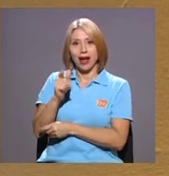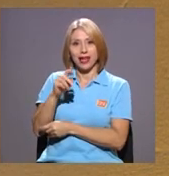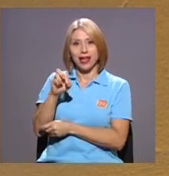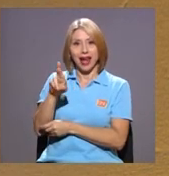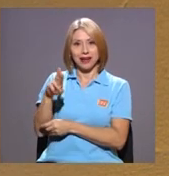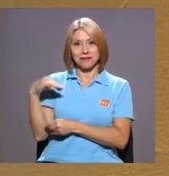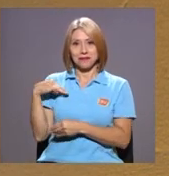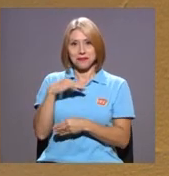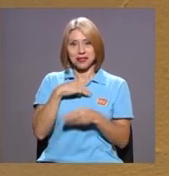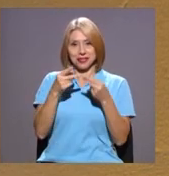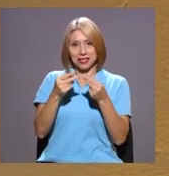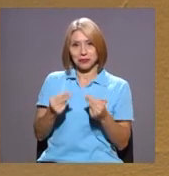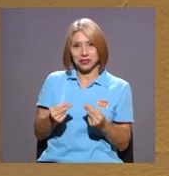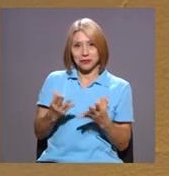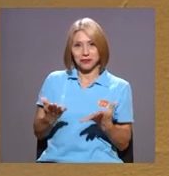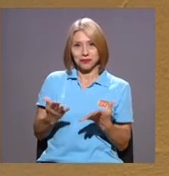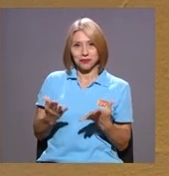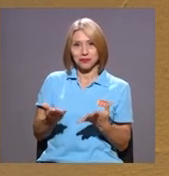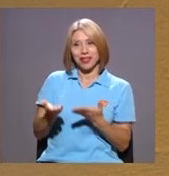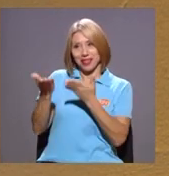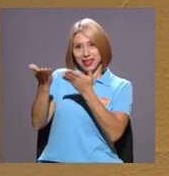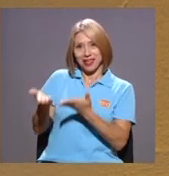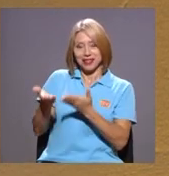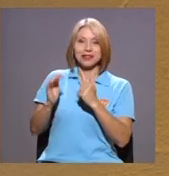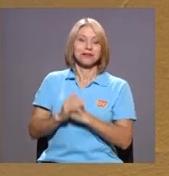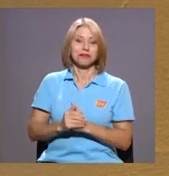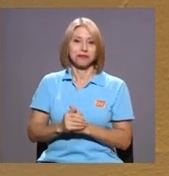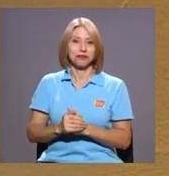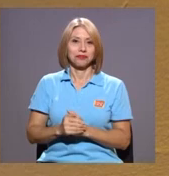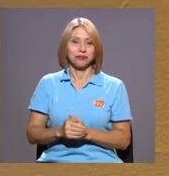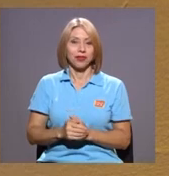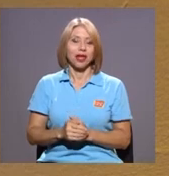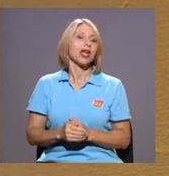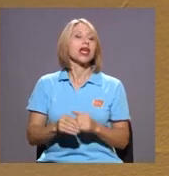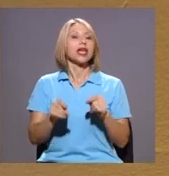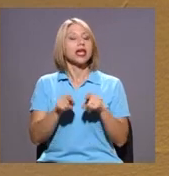Ella no en lo personal, sino como ministra, por supuesto.